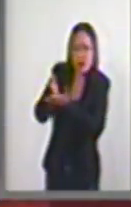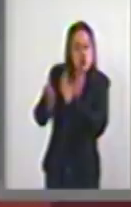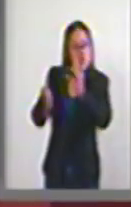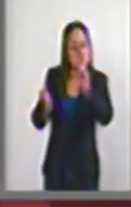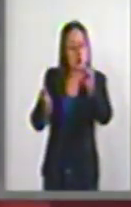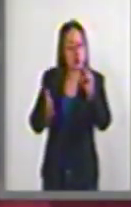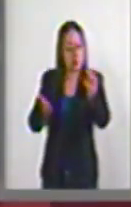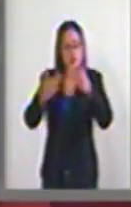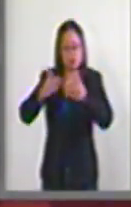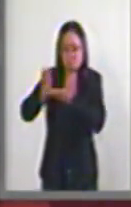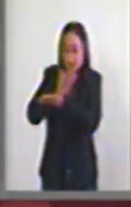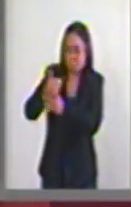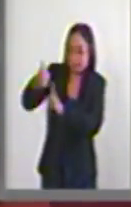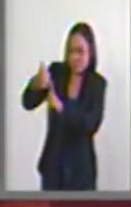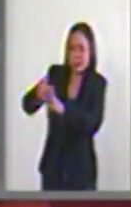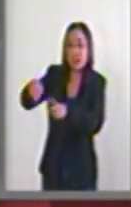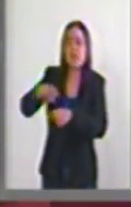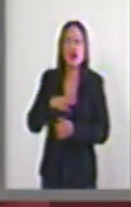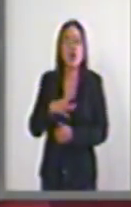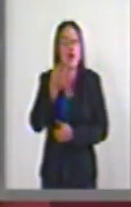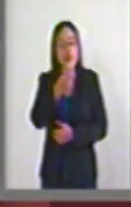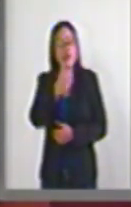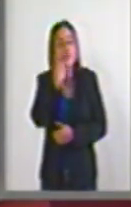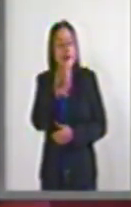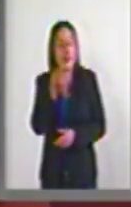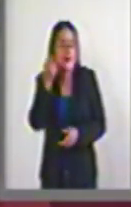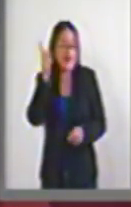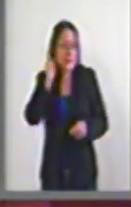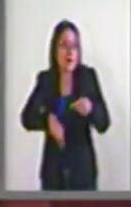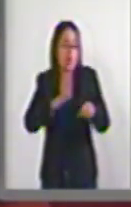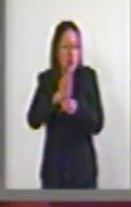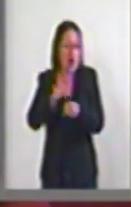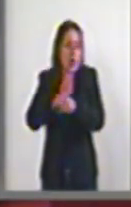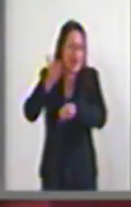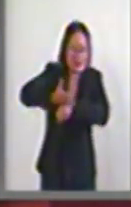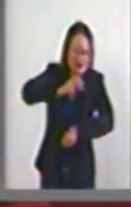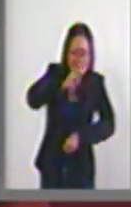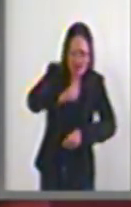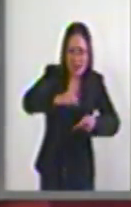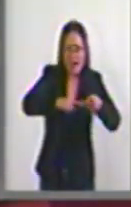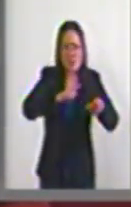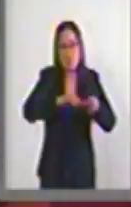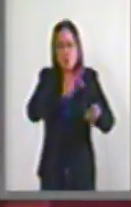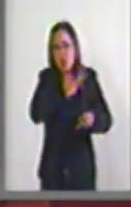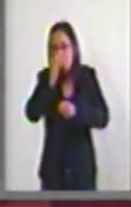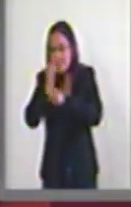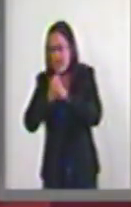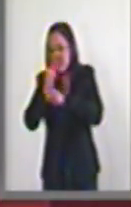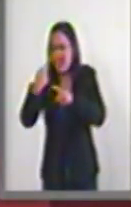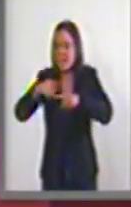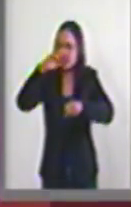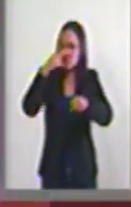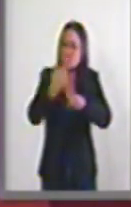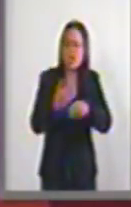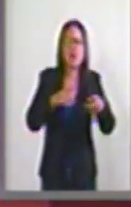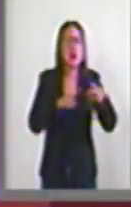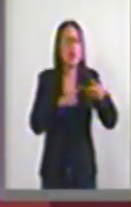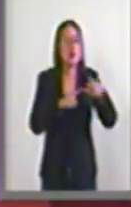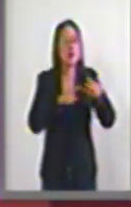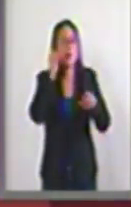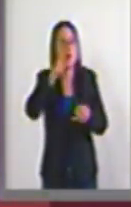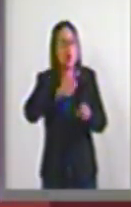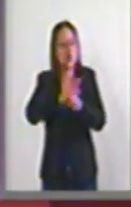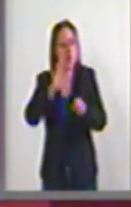cambio se pretende combatir la impunidad, dar mejores resultados en la persecución del delito, fortalecer el principio